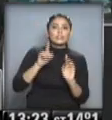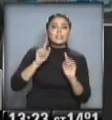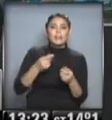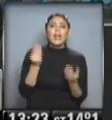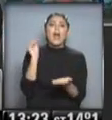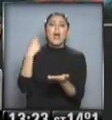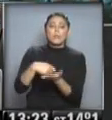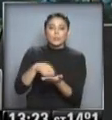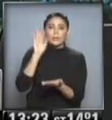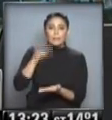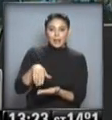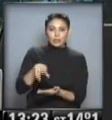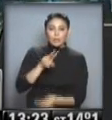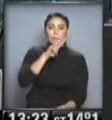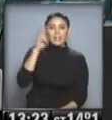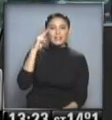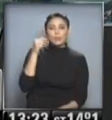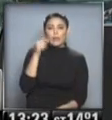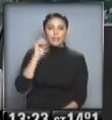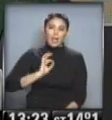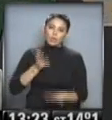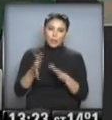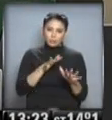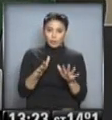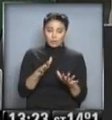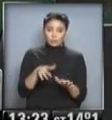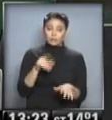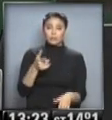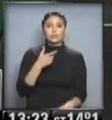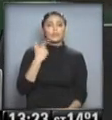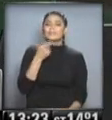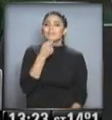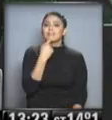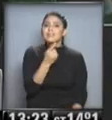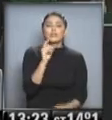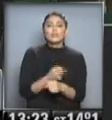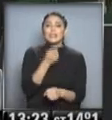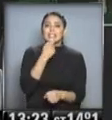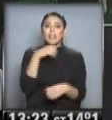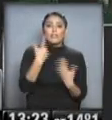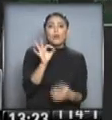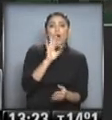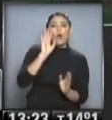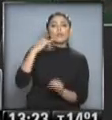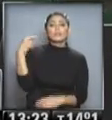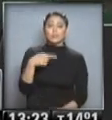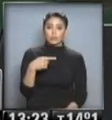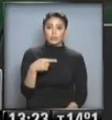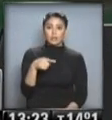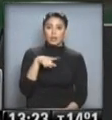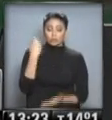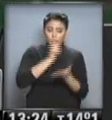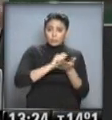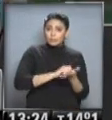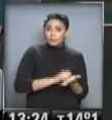de aportes 29 años de aportes aproximadamente Ale justamente no puedo decir si es favorable o desfavorable el dictamen justamente hemos tomado